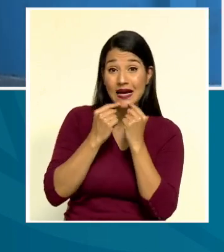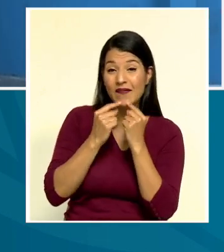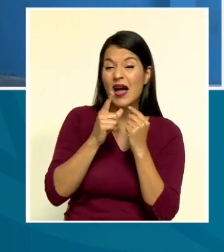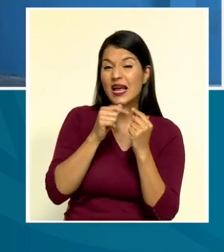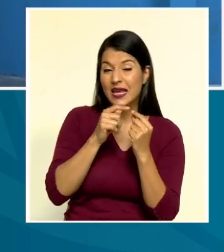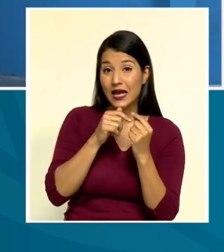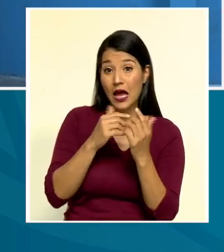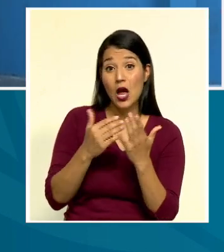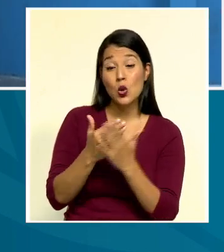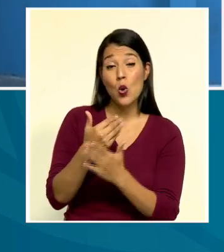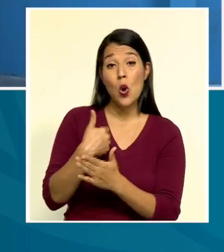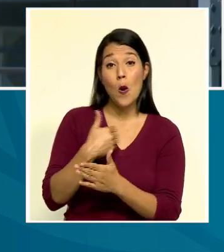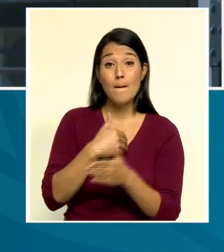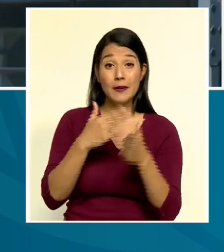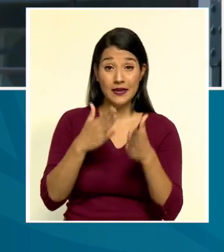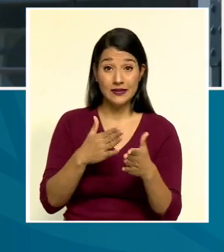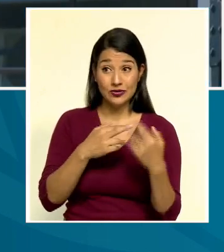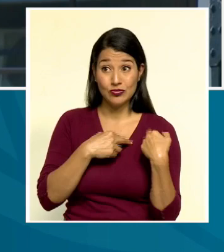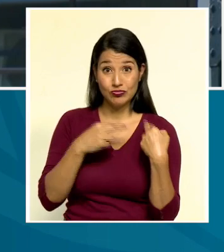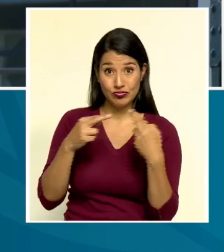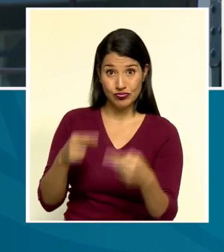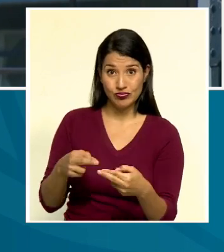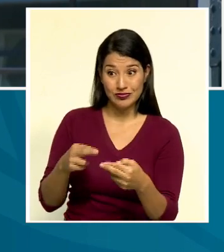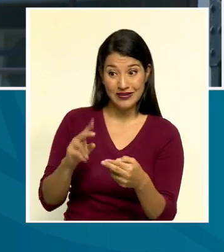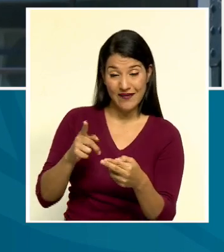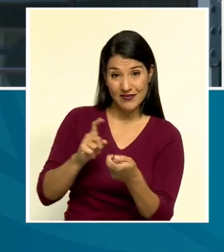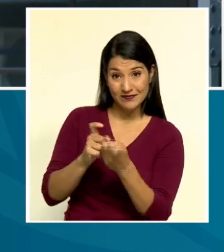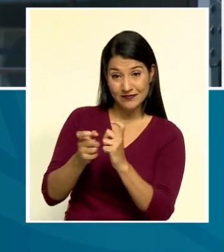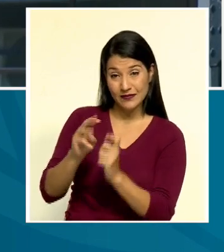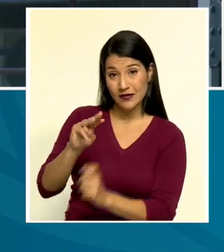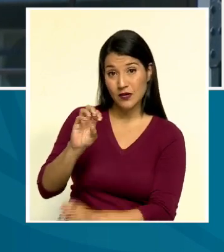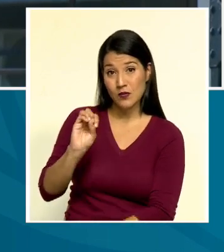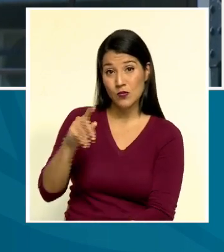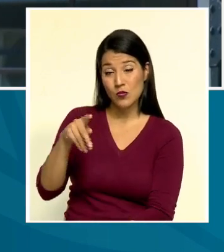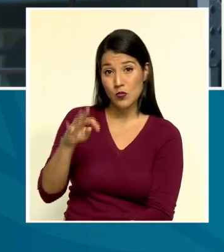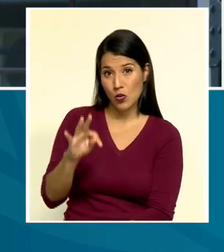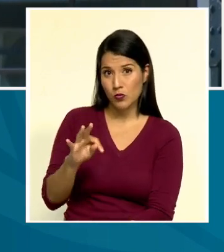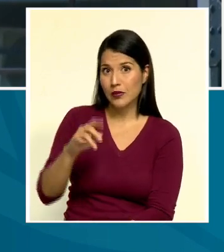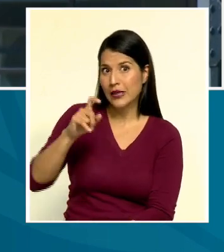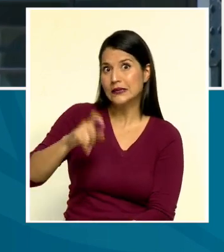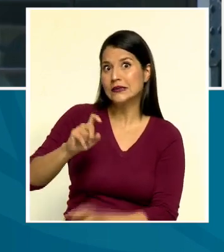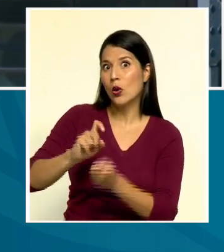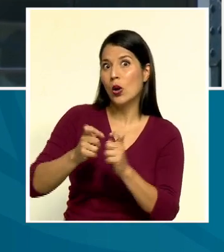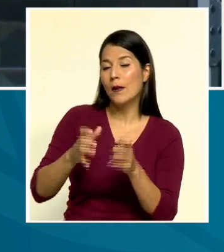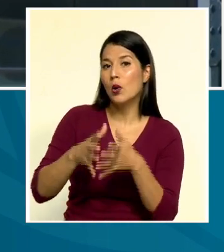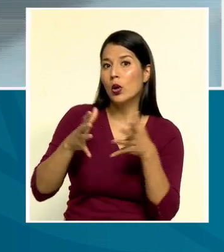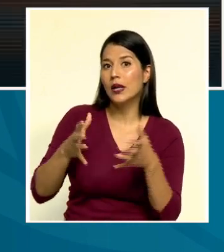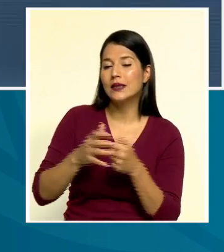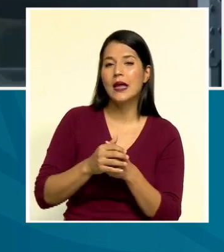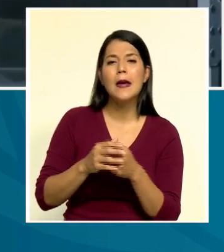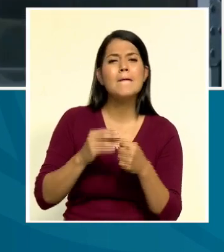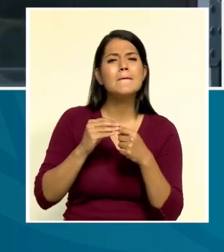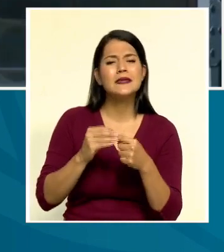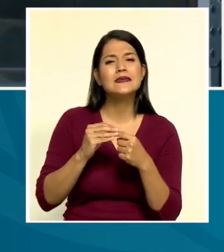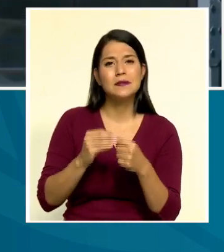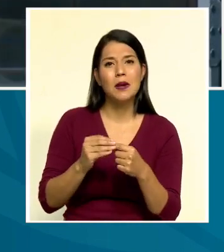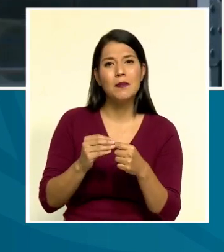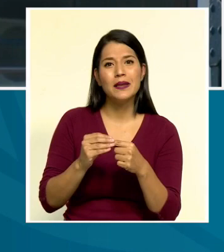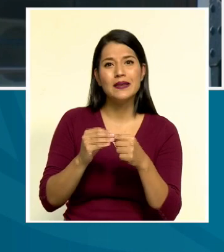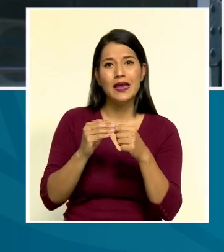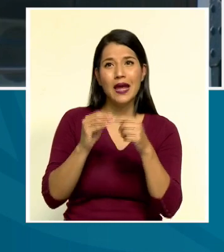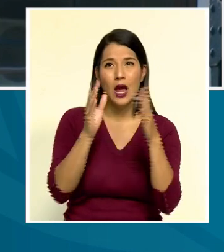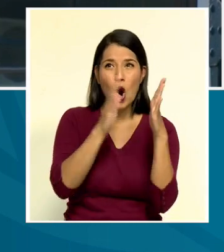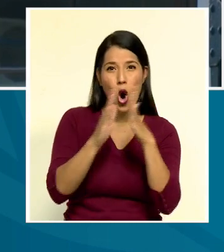al nuevo ministro. Para él también debe haber una reestructuración bastante grande, especialmente del organigrama, y